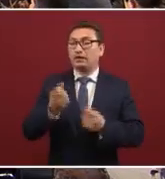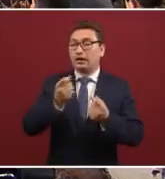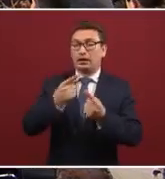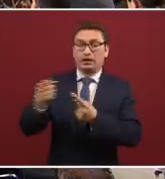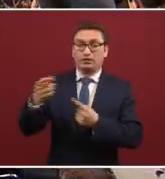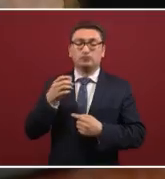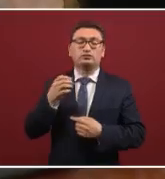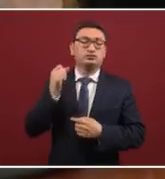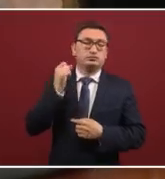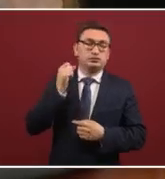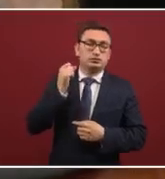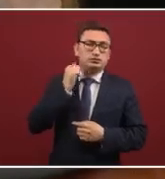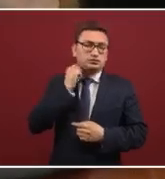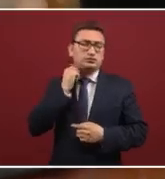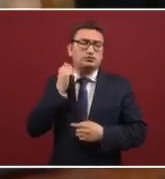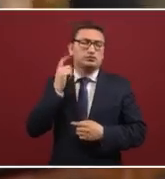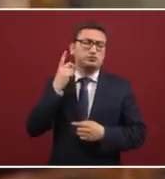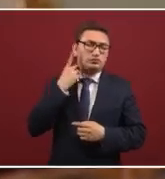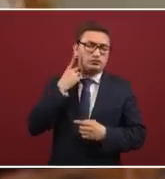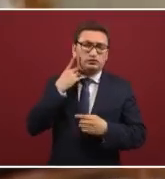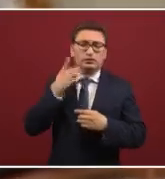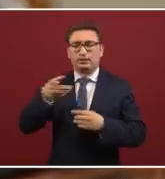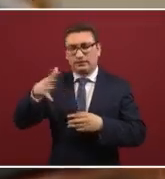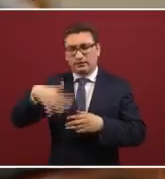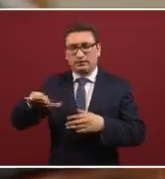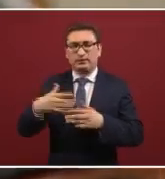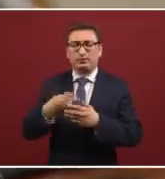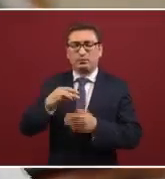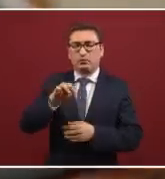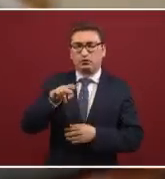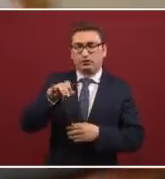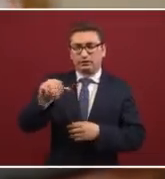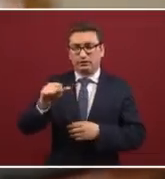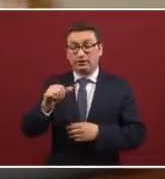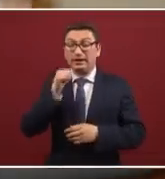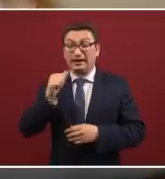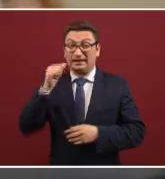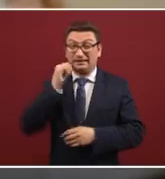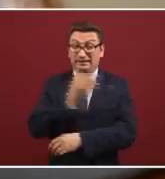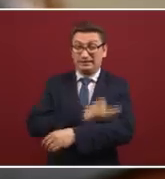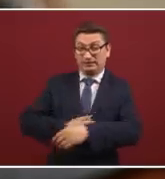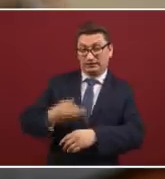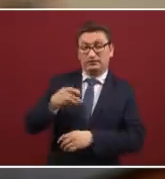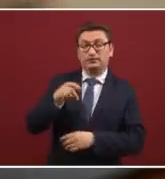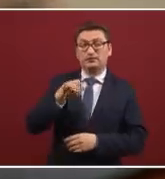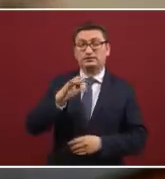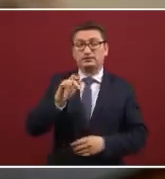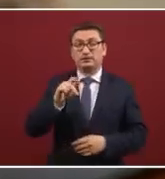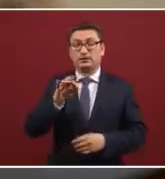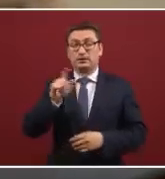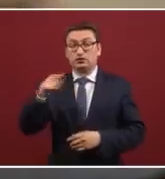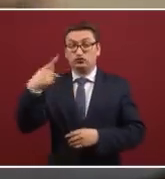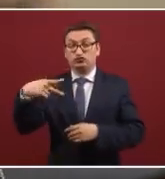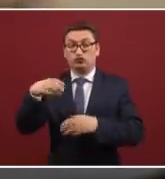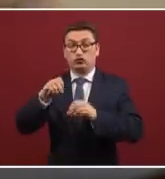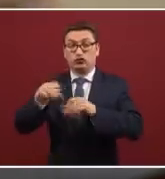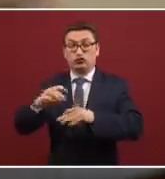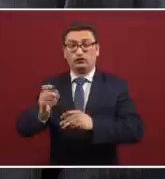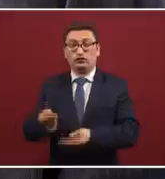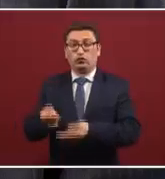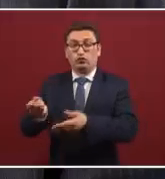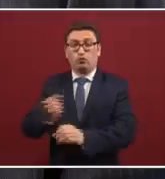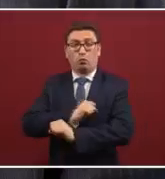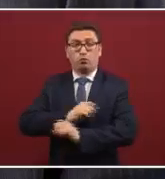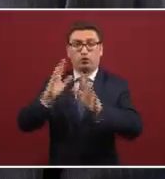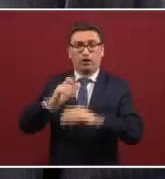legisladores de Morena. Ayer por la tarde, la senadora Citlali Hernández recibió un artefacto explosivo en su oficina. También,